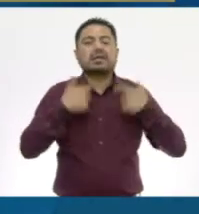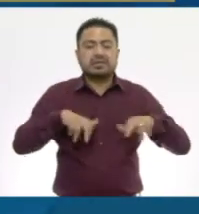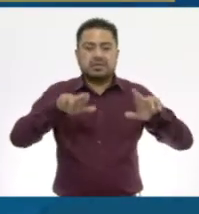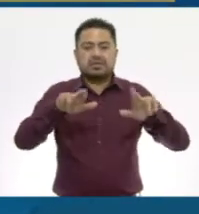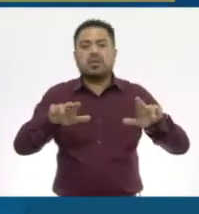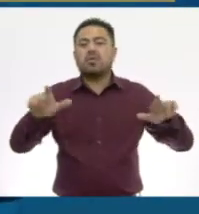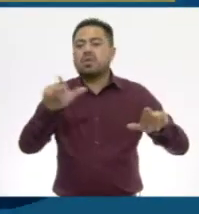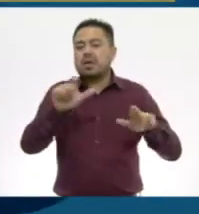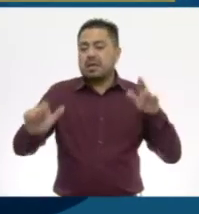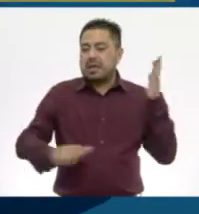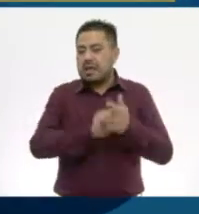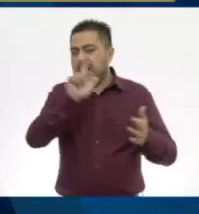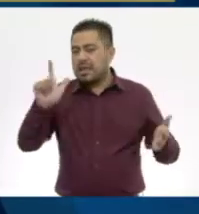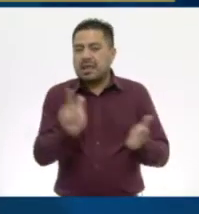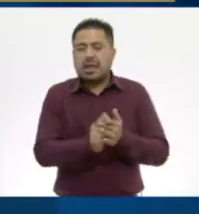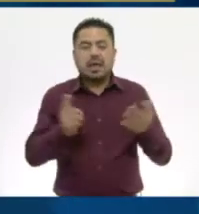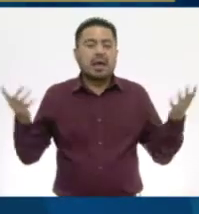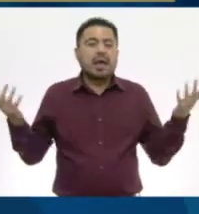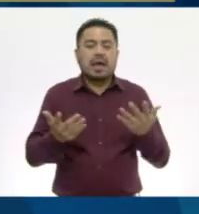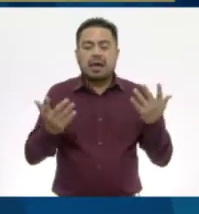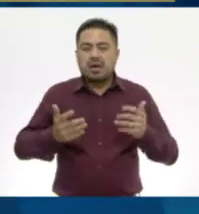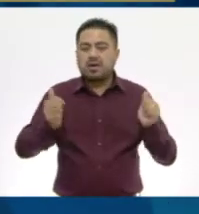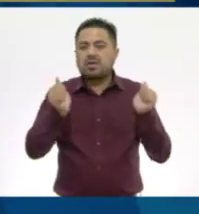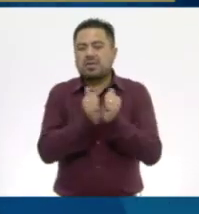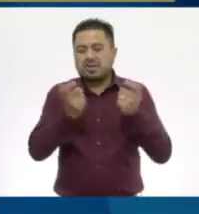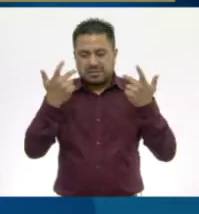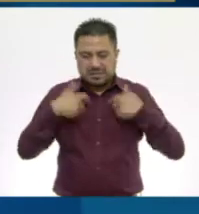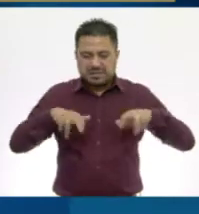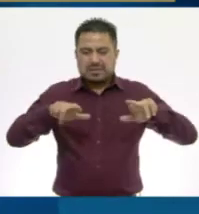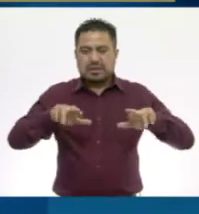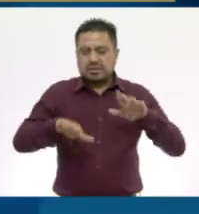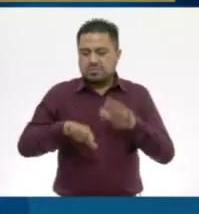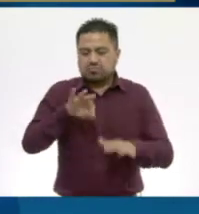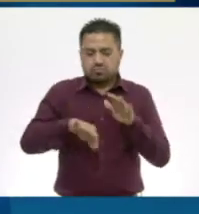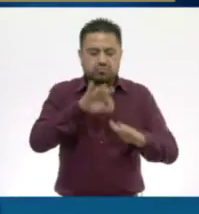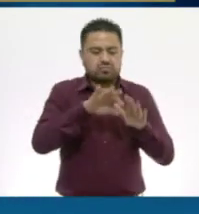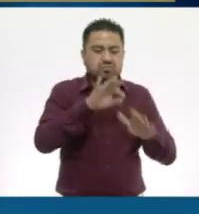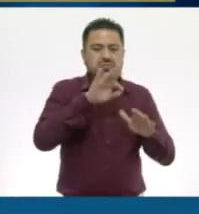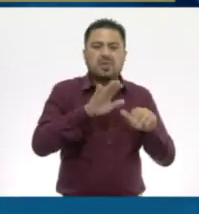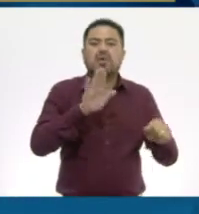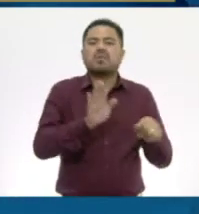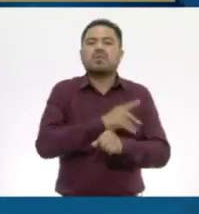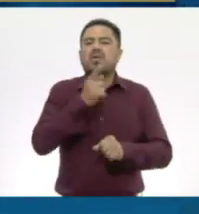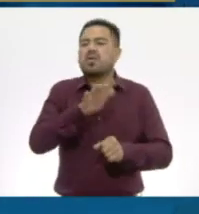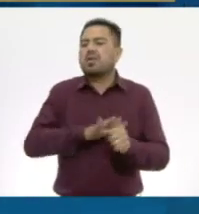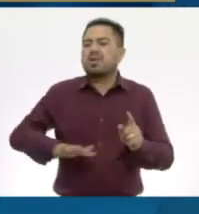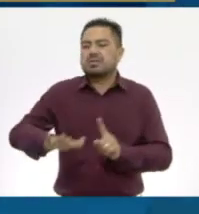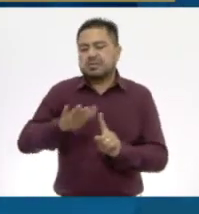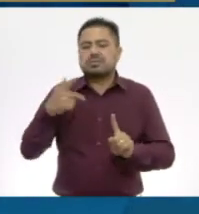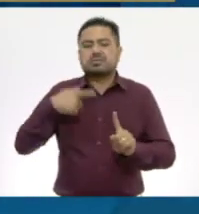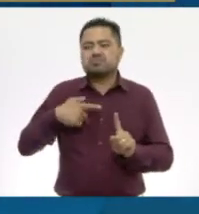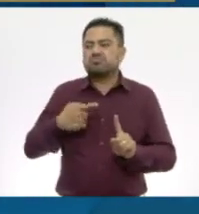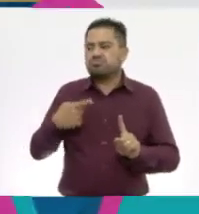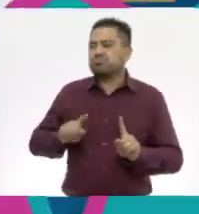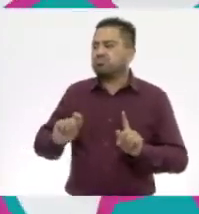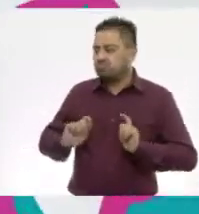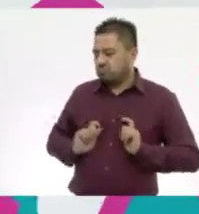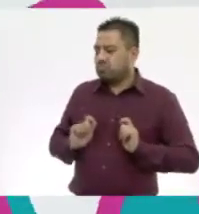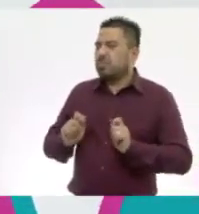representativa cuando las leyes se elaboran por medio de representantes electos por las y los ciudadanos.